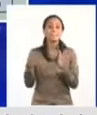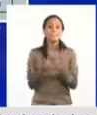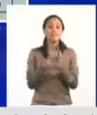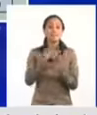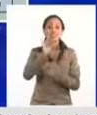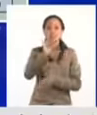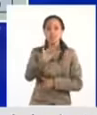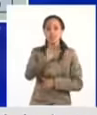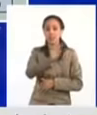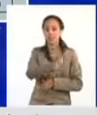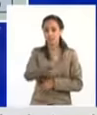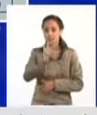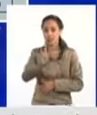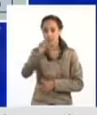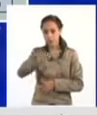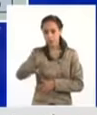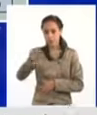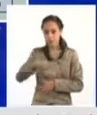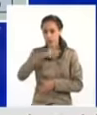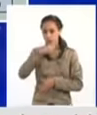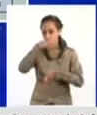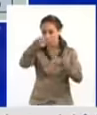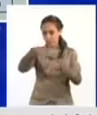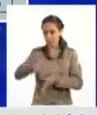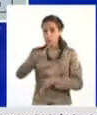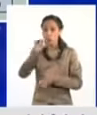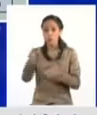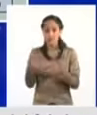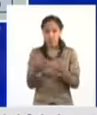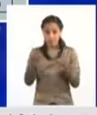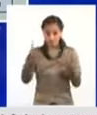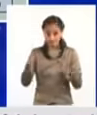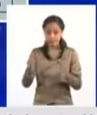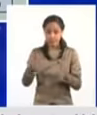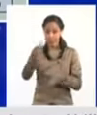1.733 personas fallecieron en un solo día. En la India,